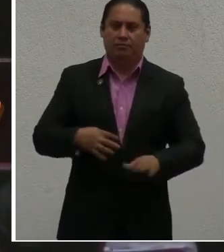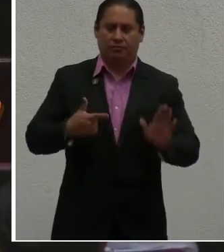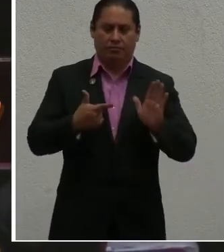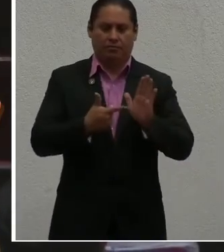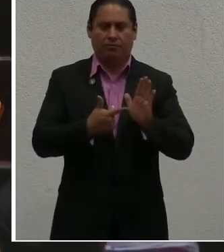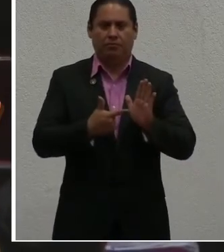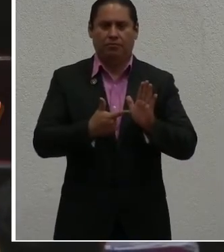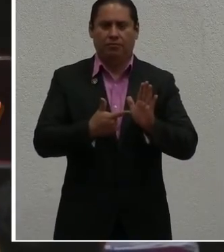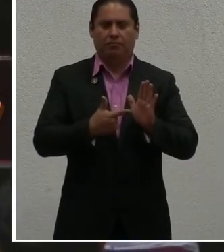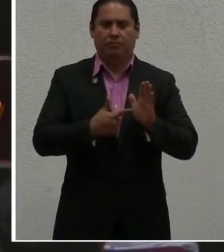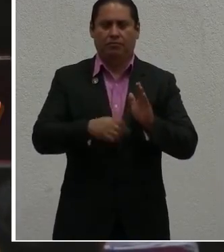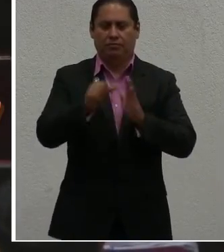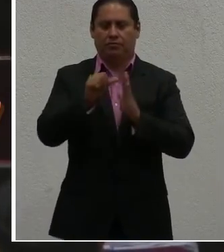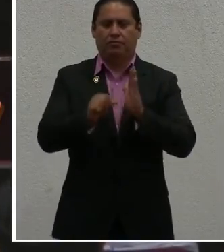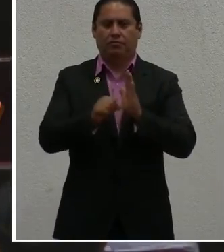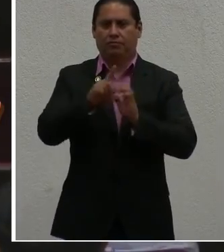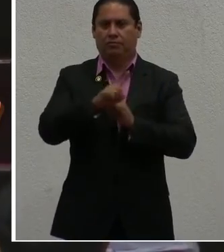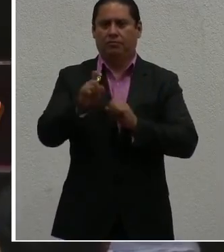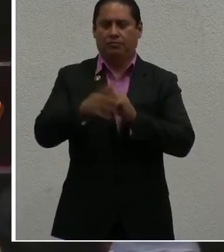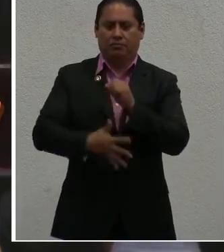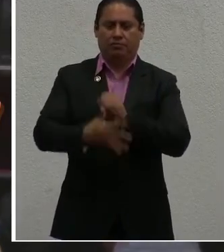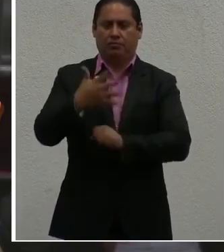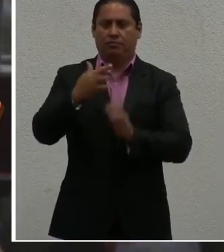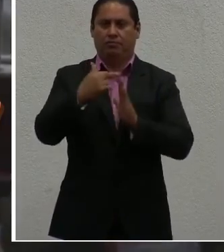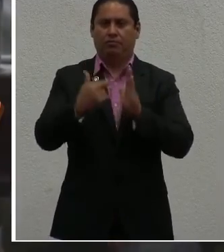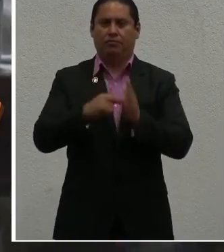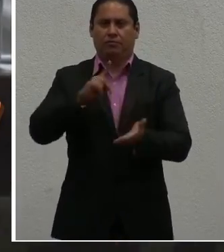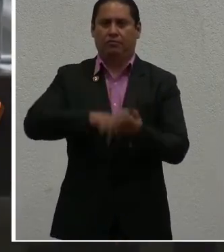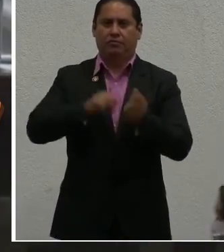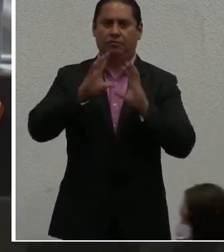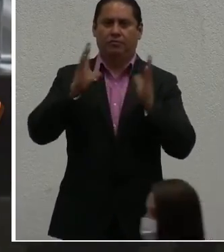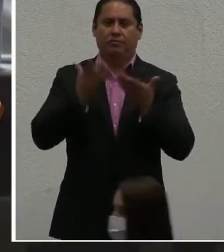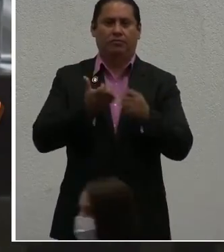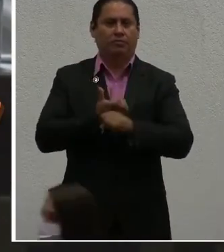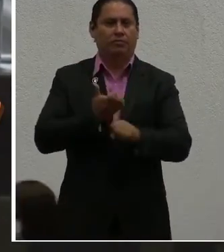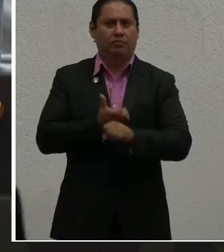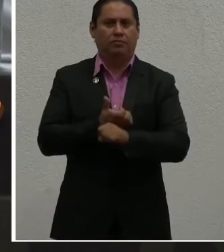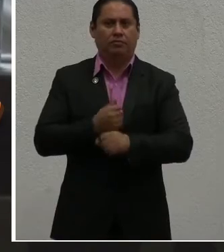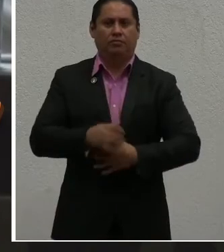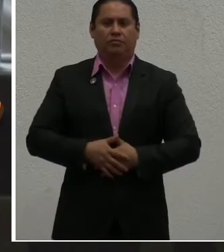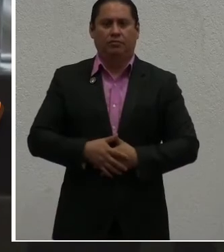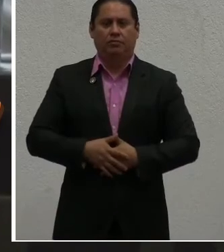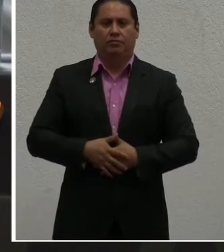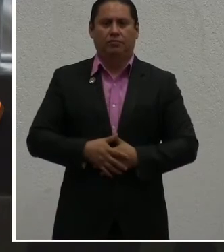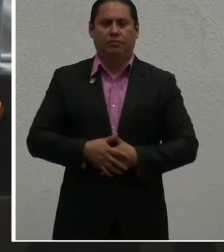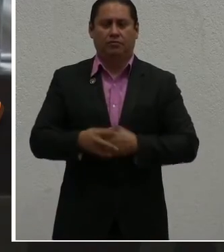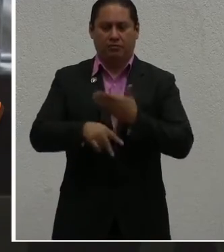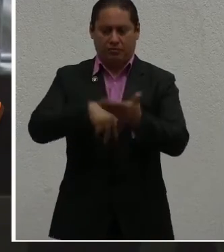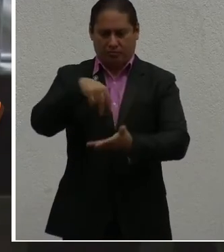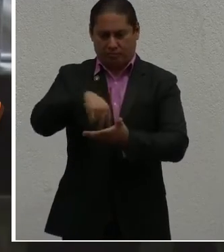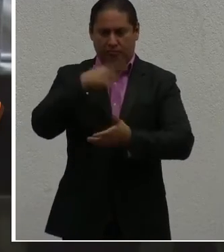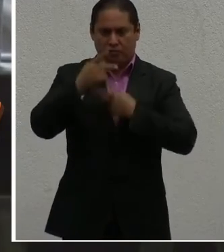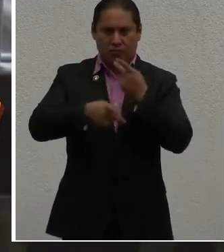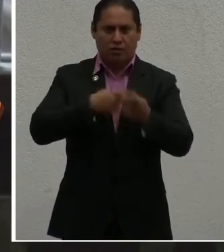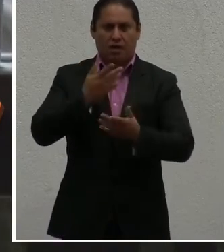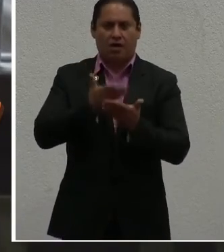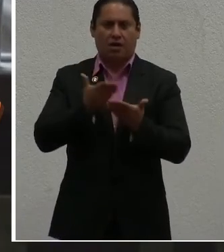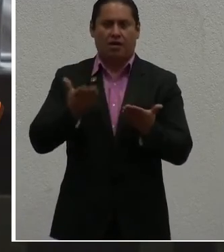Con fundamento en el artículo 115 del reglamento interior de este Poder Legislativo, se concede el uso de la